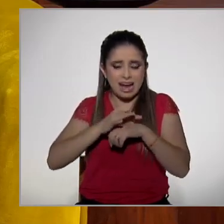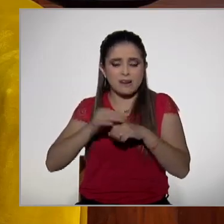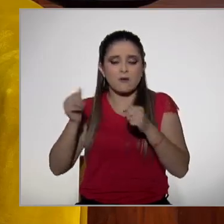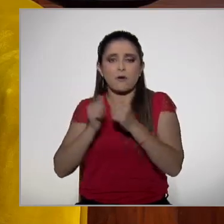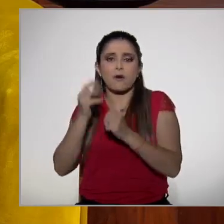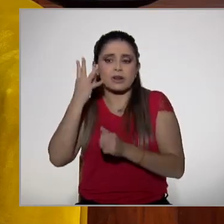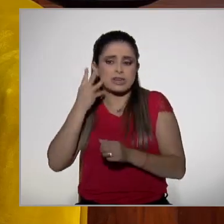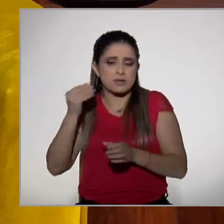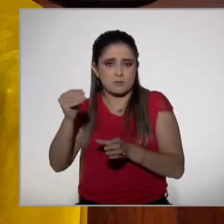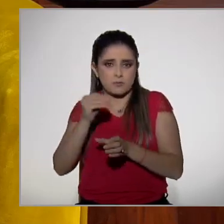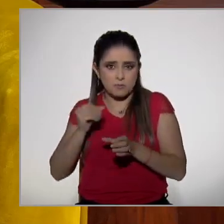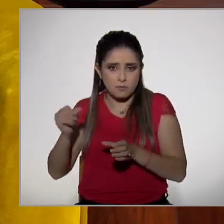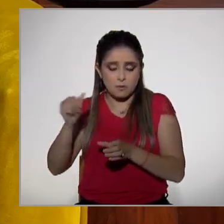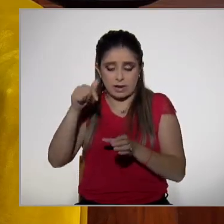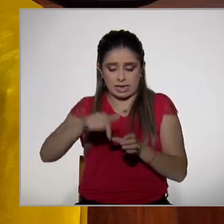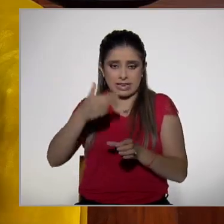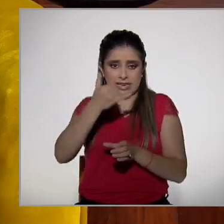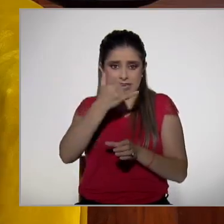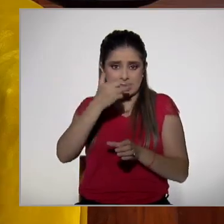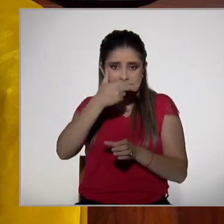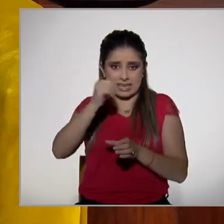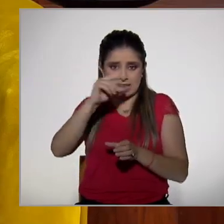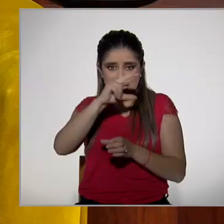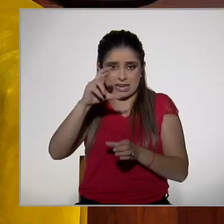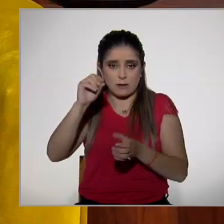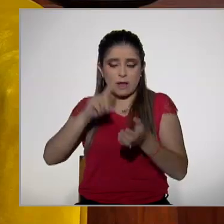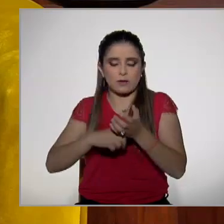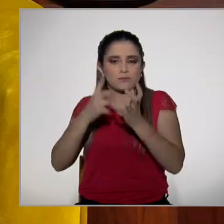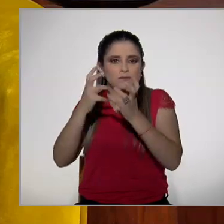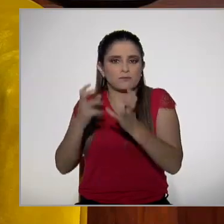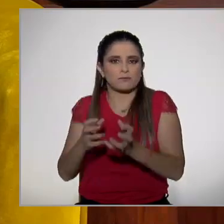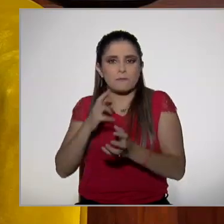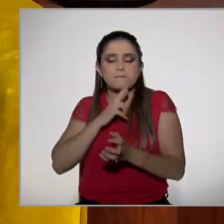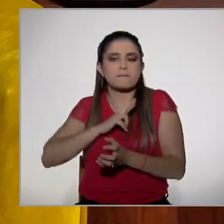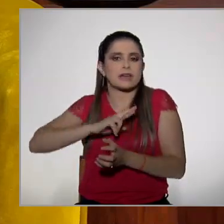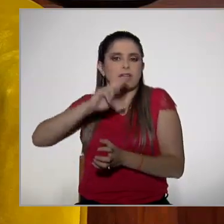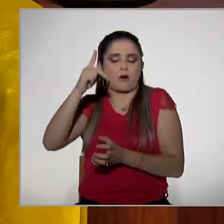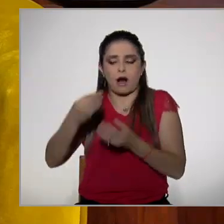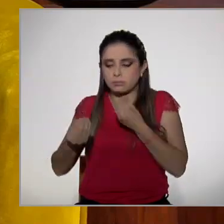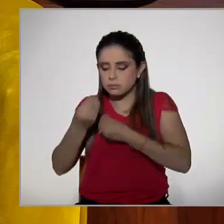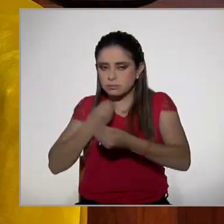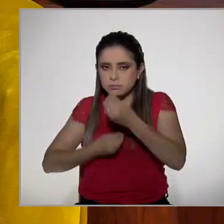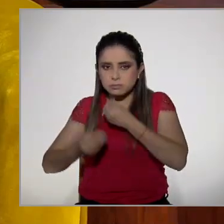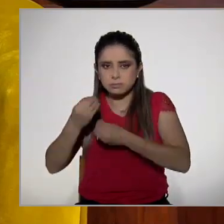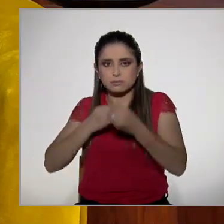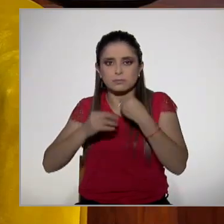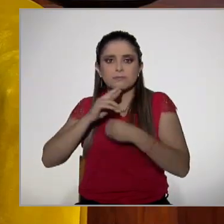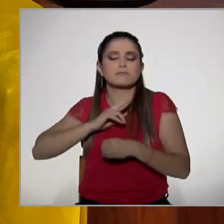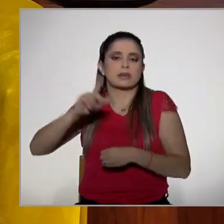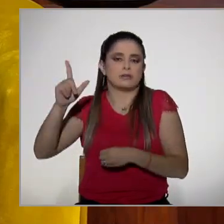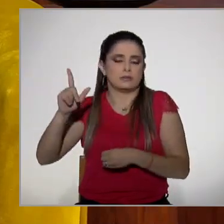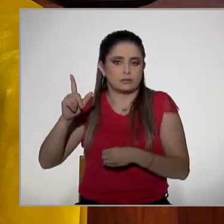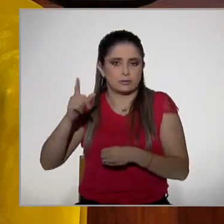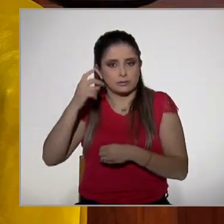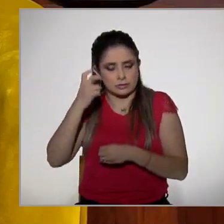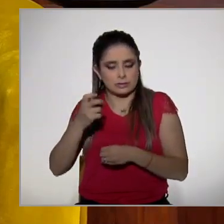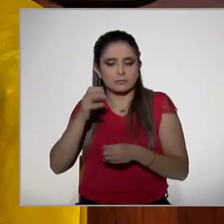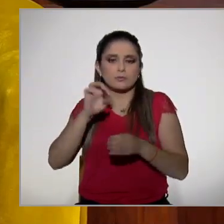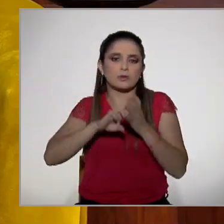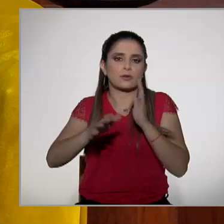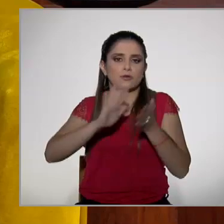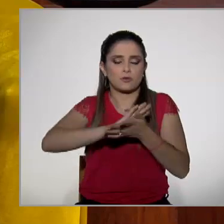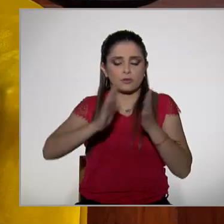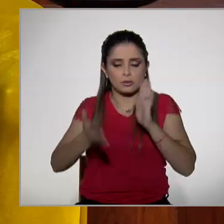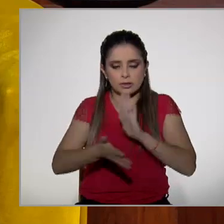eso hace que el hierro que tenga esa carne se absorba mucho mejor incluso hasta un 20% más que si se consume sin estos elementos o la tortilla